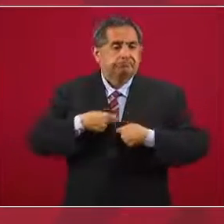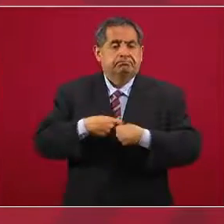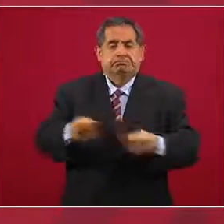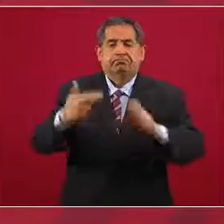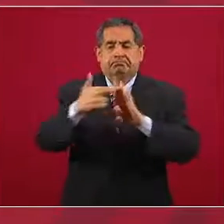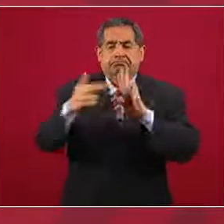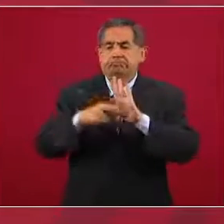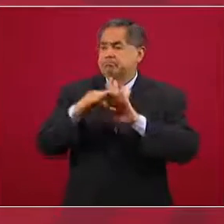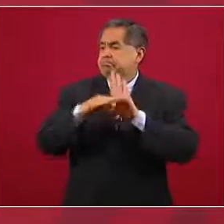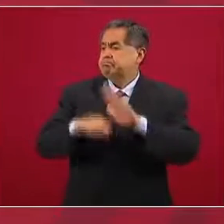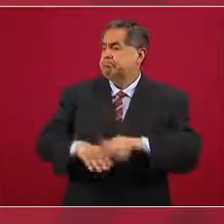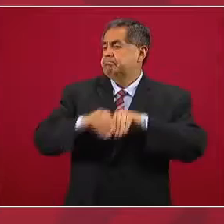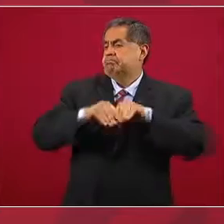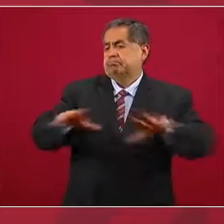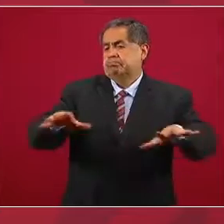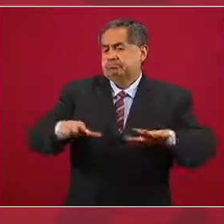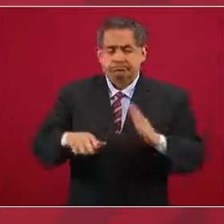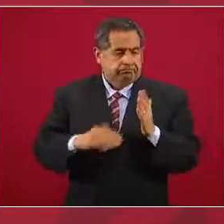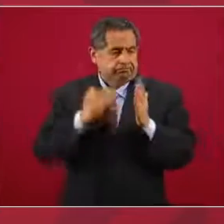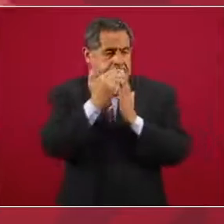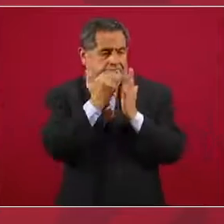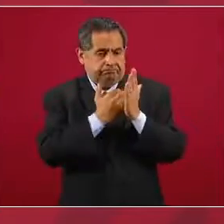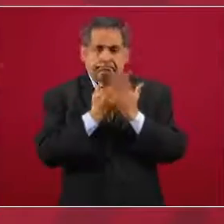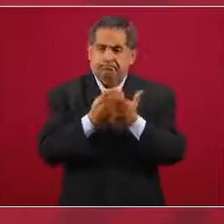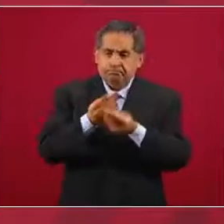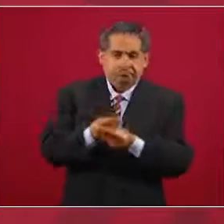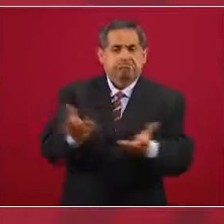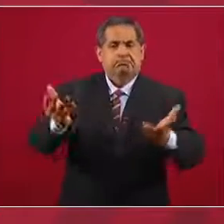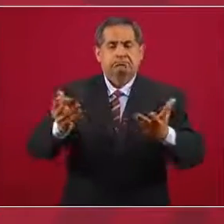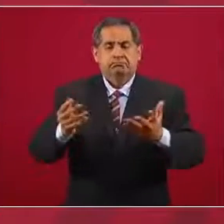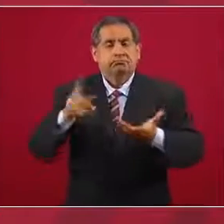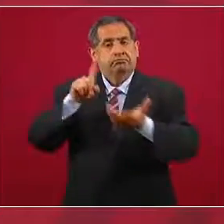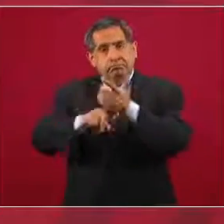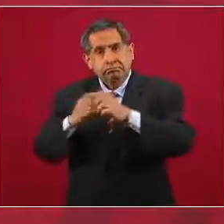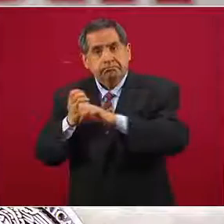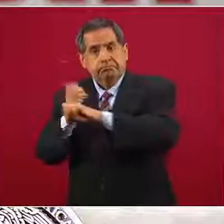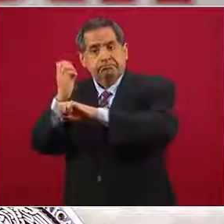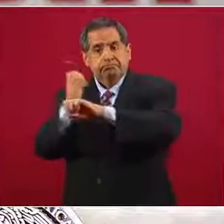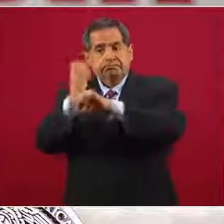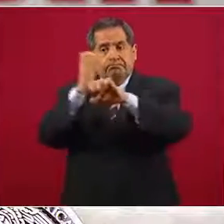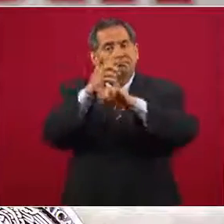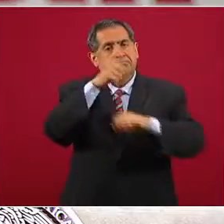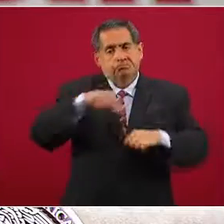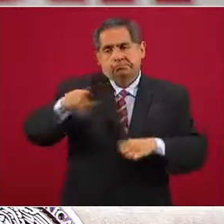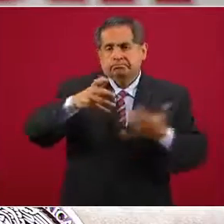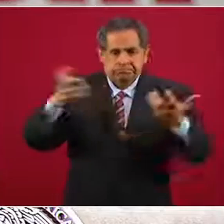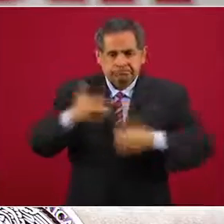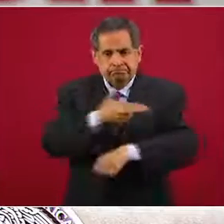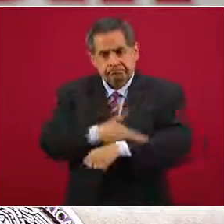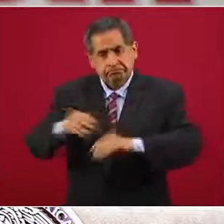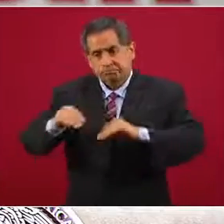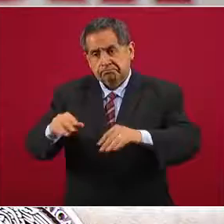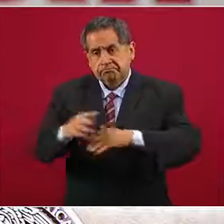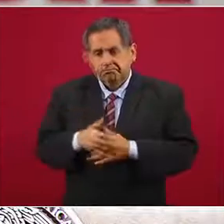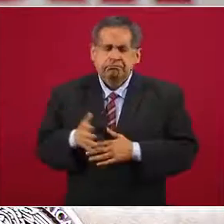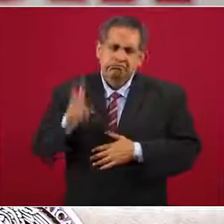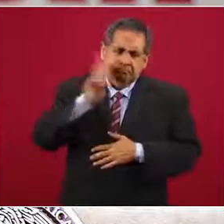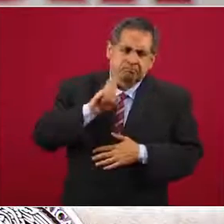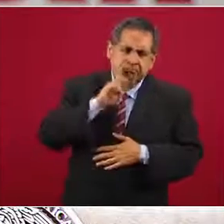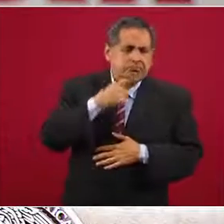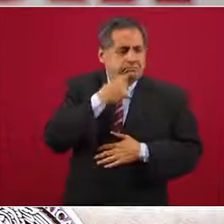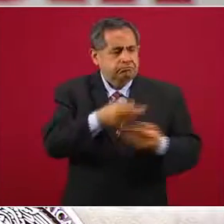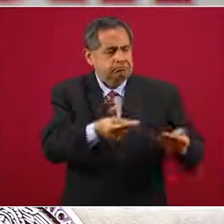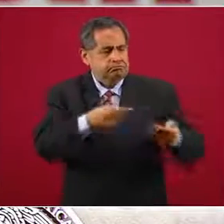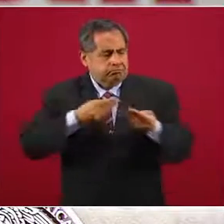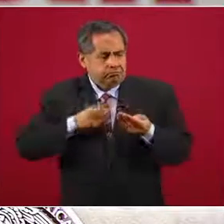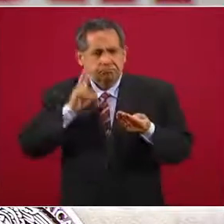lineamientos generales, facilitar los materiales de trabajo y la acción local depende de los gobiernos estatales. Pero estaré muy atento a cualquier demanda